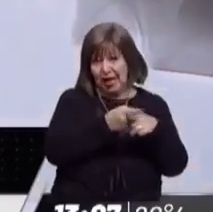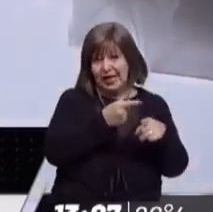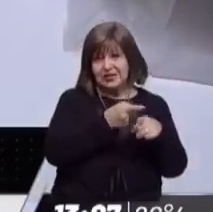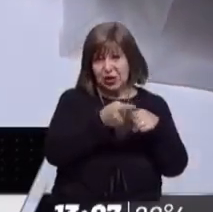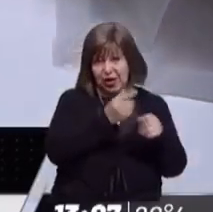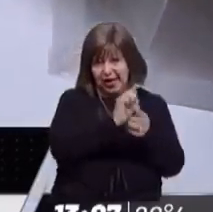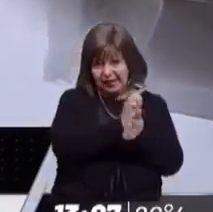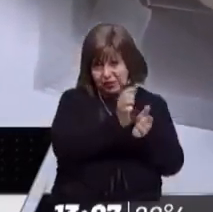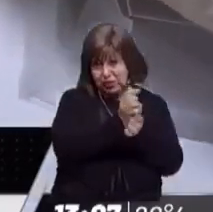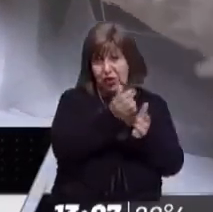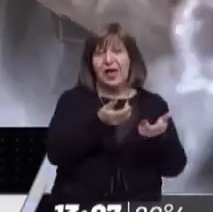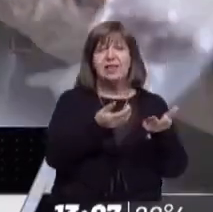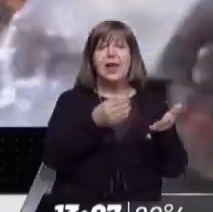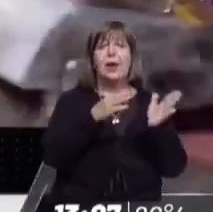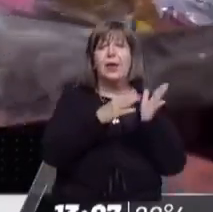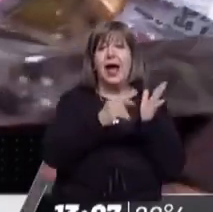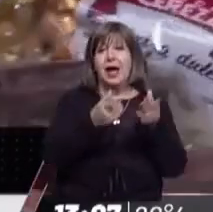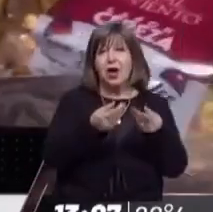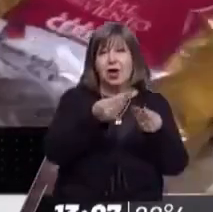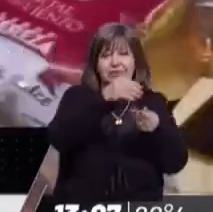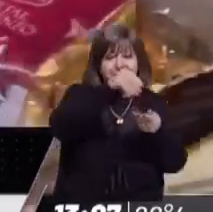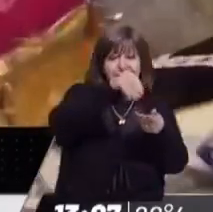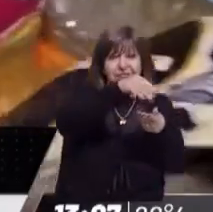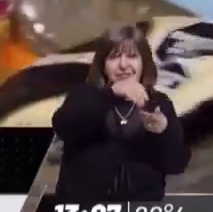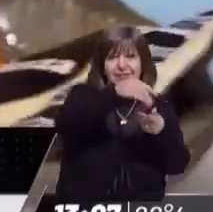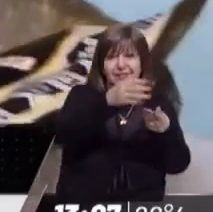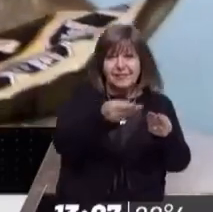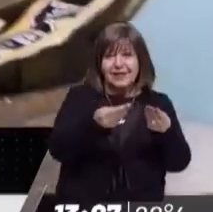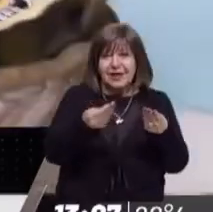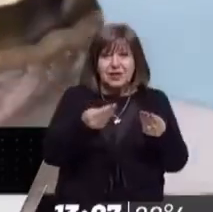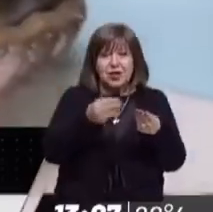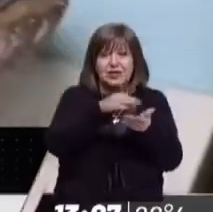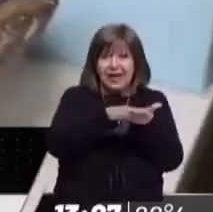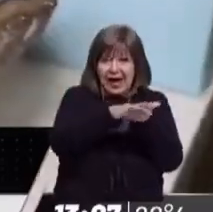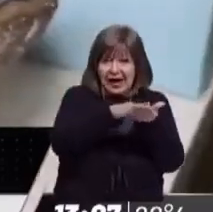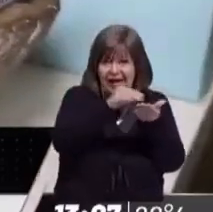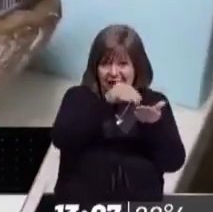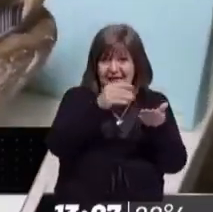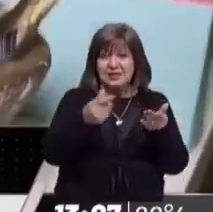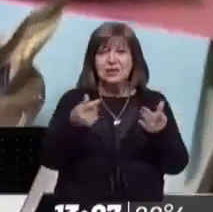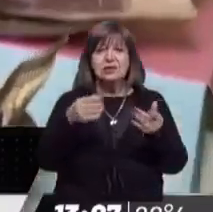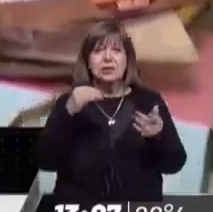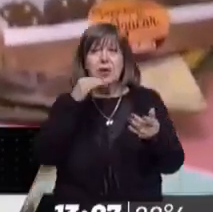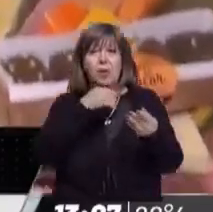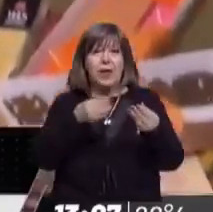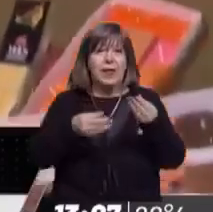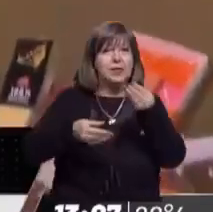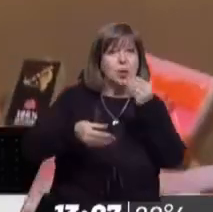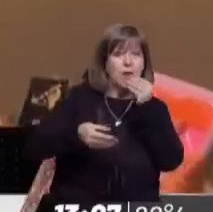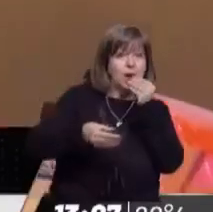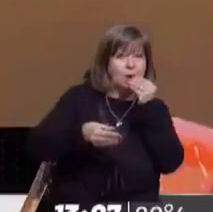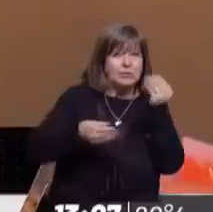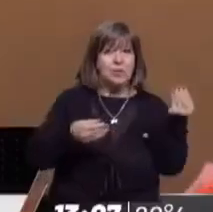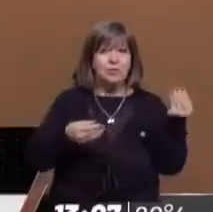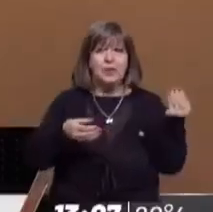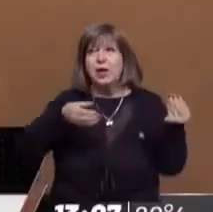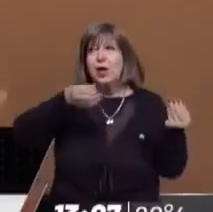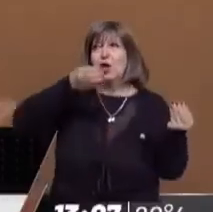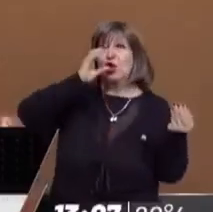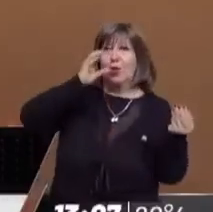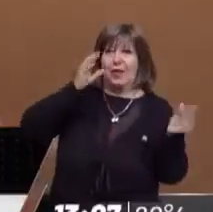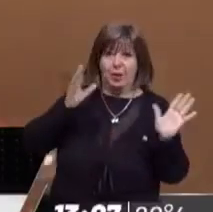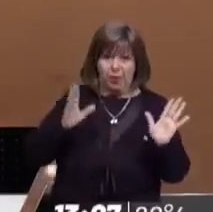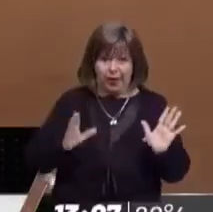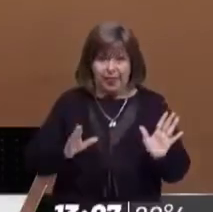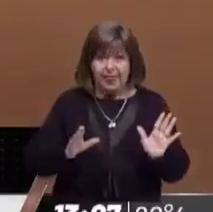queda exquisito. Bueno, sos una apasionada del chocolate. Contame cómo hiciste, porque has hecho 3 distintos chocolates. Bien, primero que